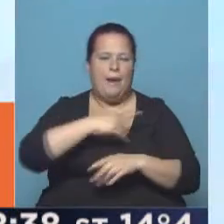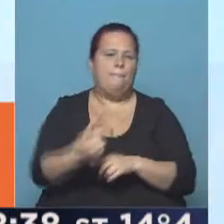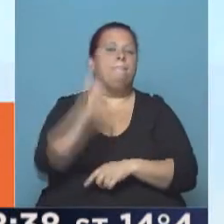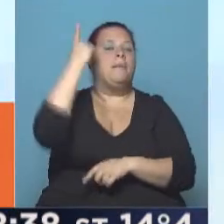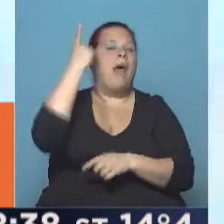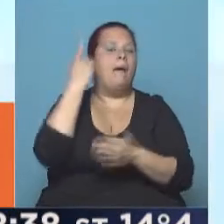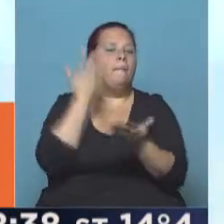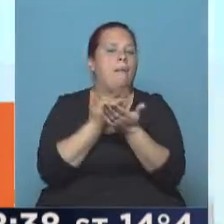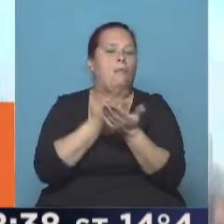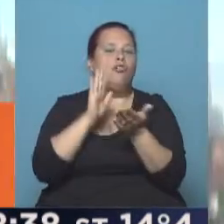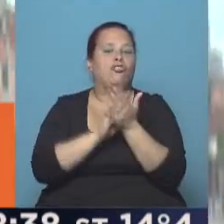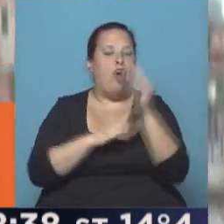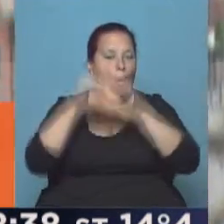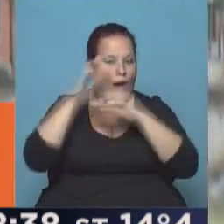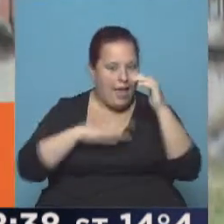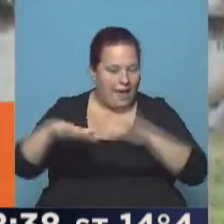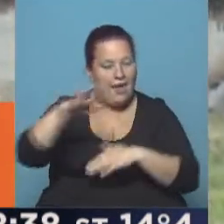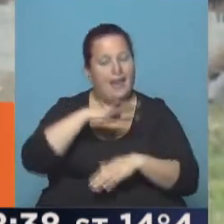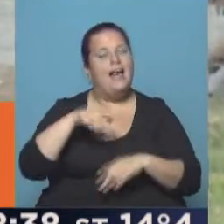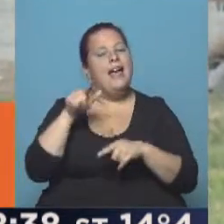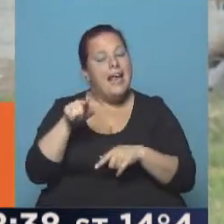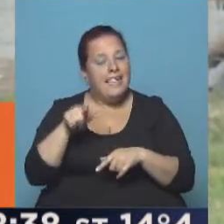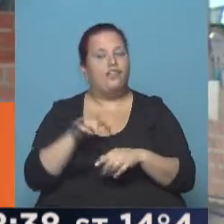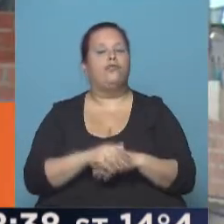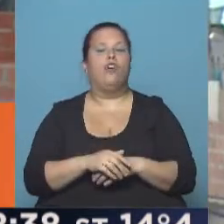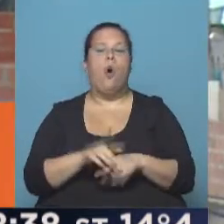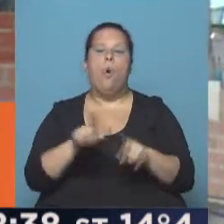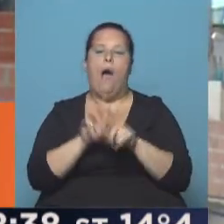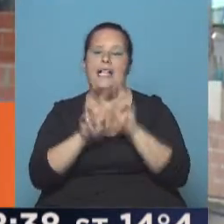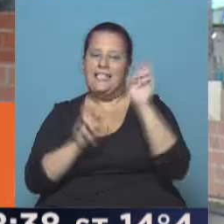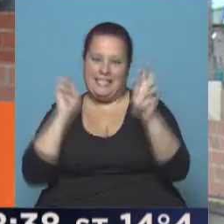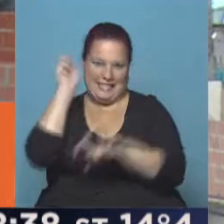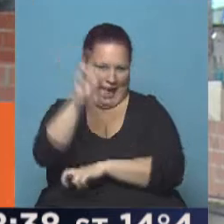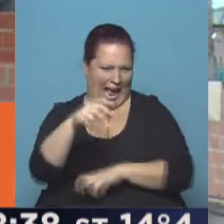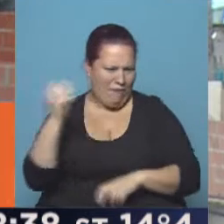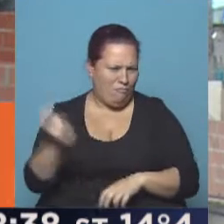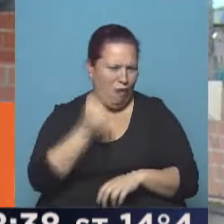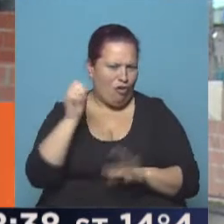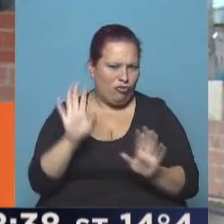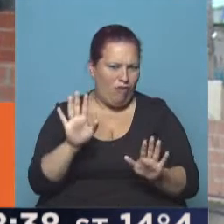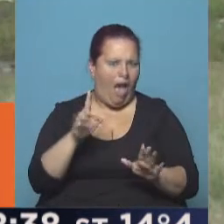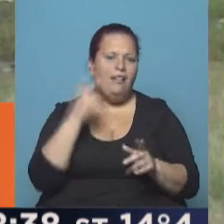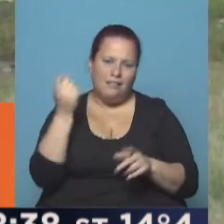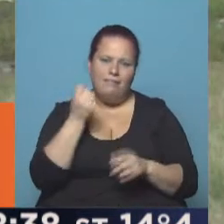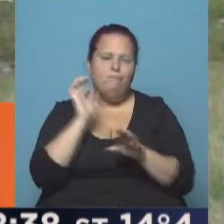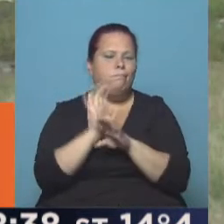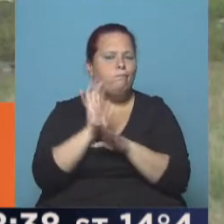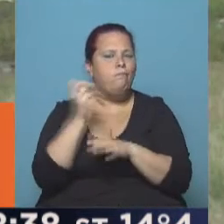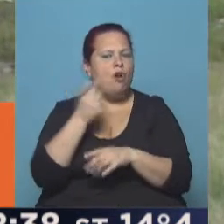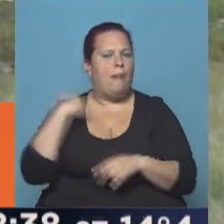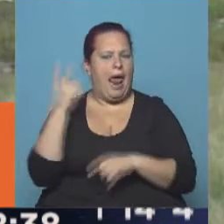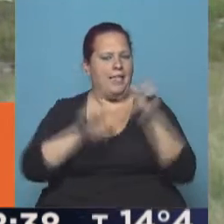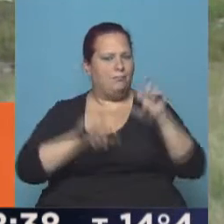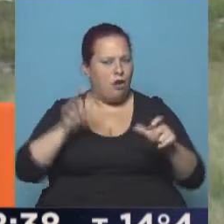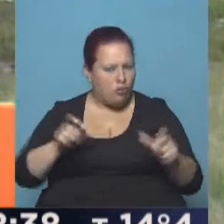lo que tiene que ver con la urbanización, digamos, esto es un salto muy grande, digamos, y significa muchísimo para la